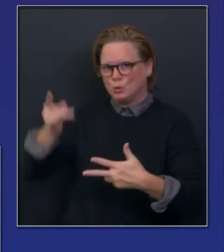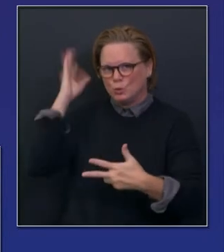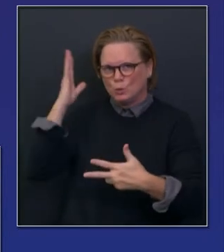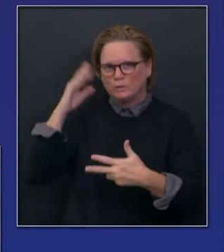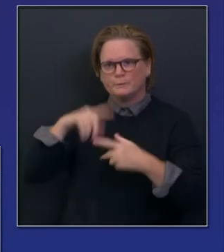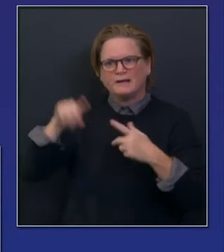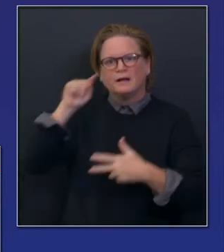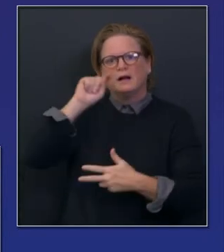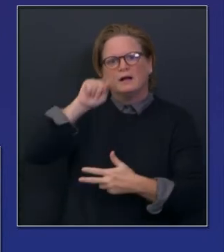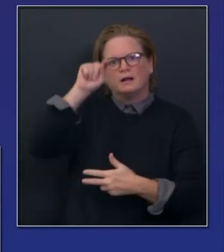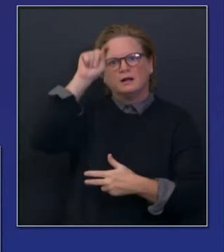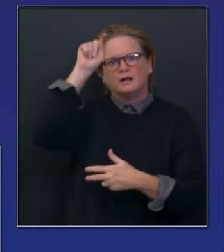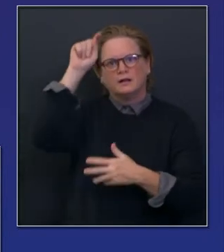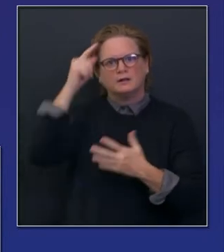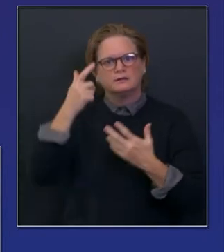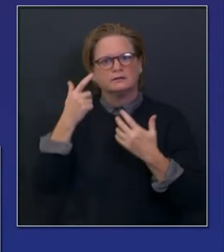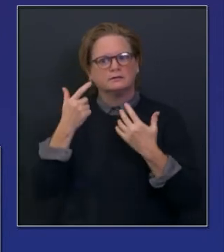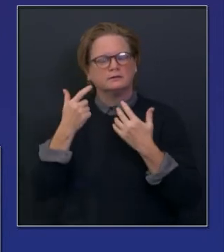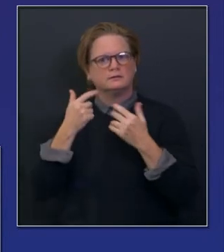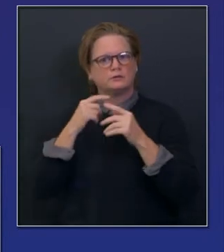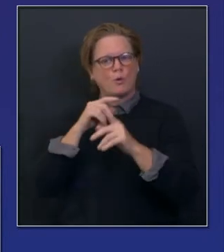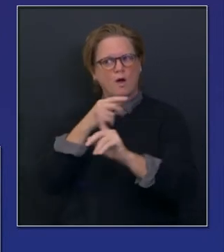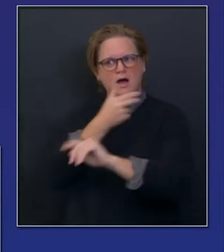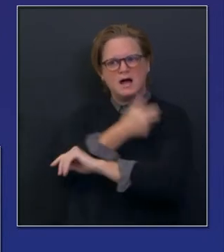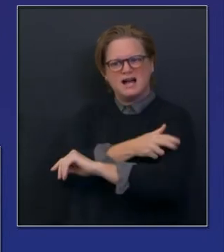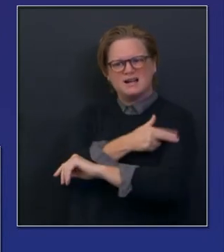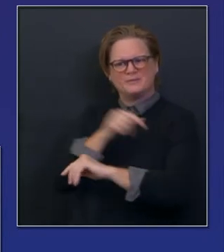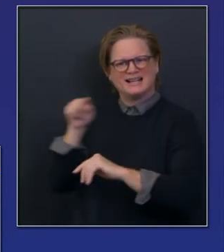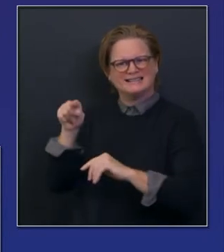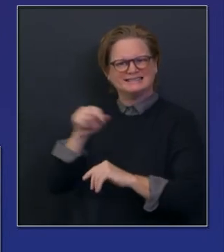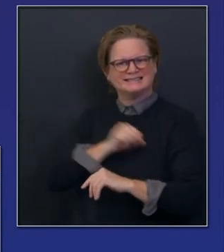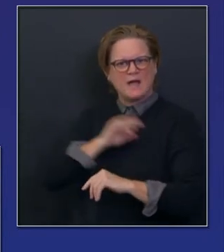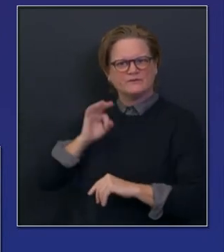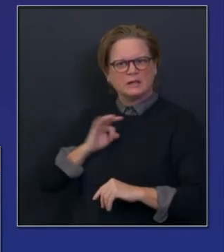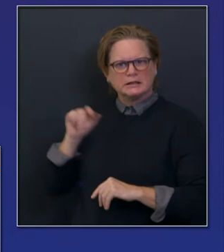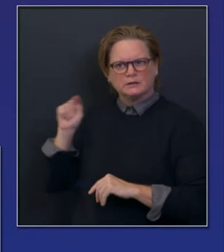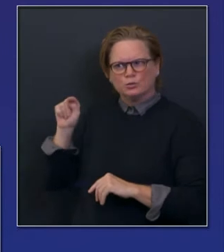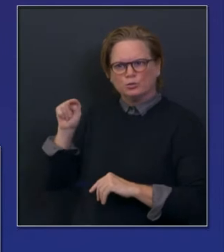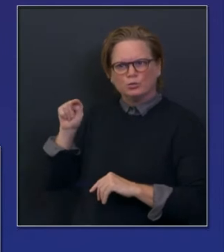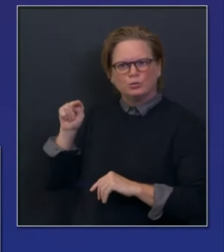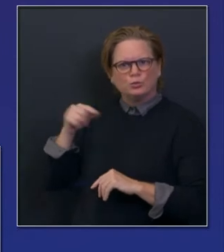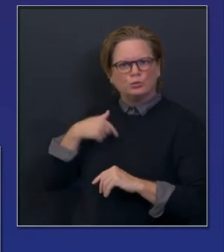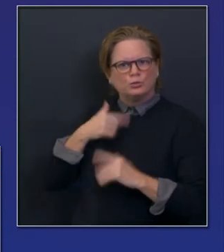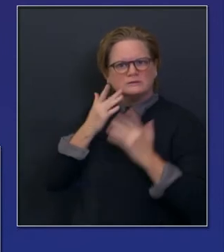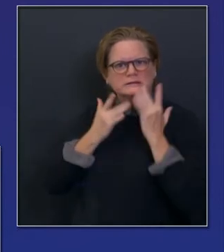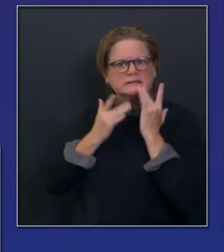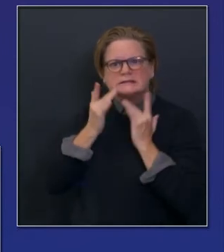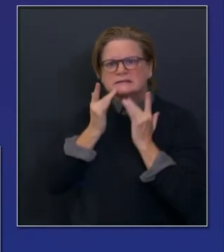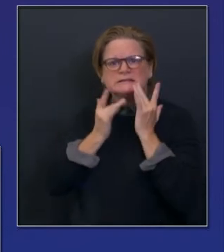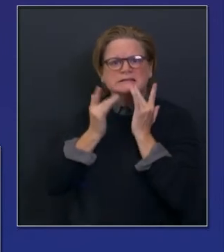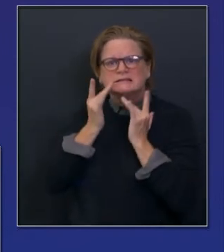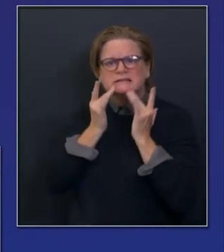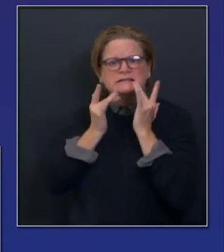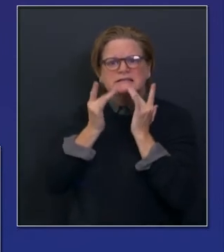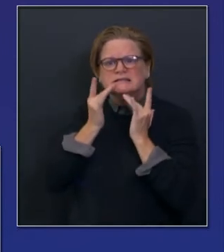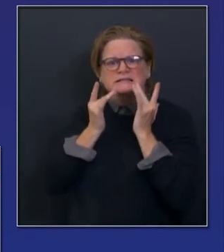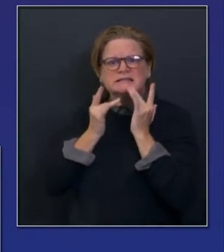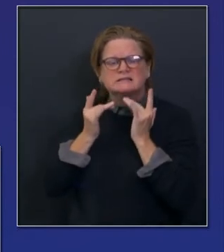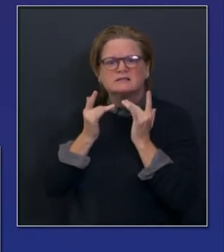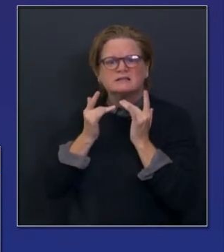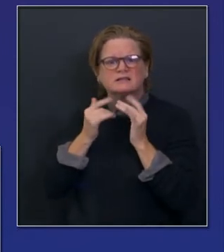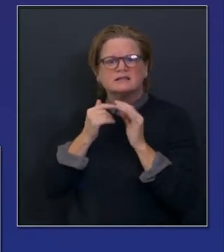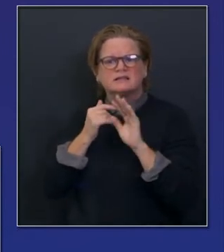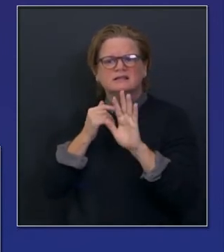pauta. La hospitalización es un punto crucial y por eso estamos siendo muy agresivos. Por eso